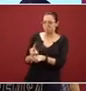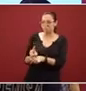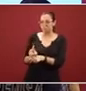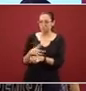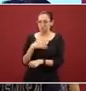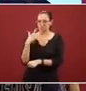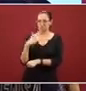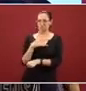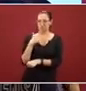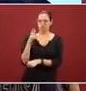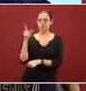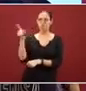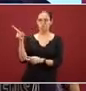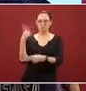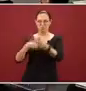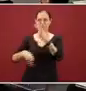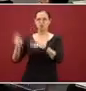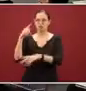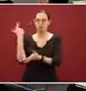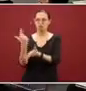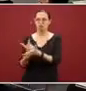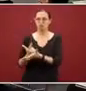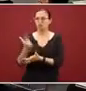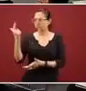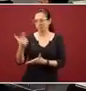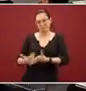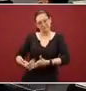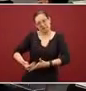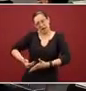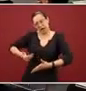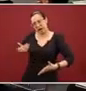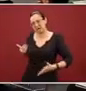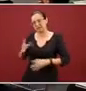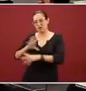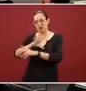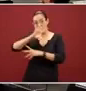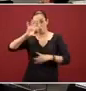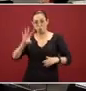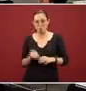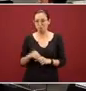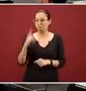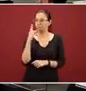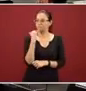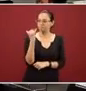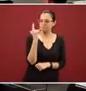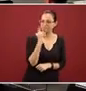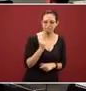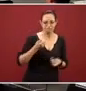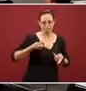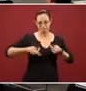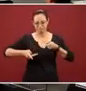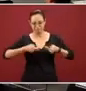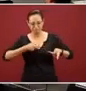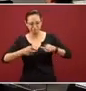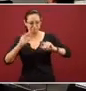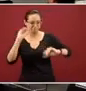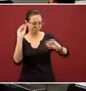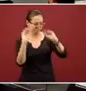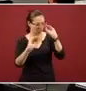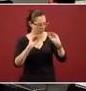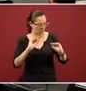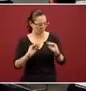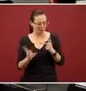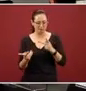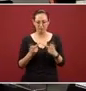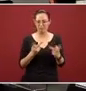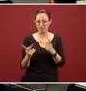fue el elemento que nos permitió activar toda la conjunción de esfuerzos, y también toda la fase de preparación en